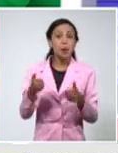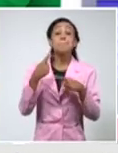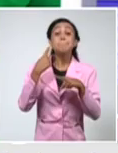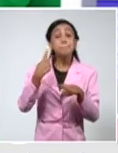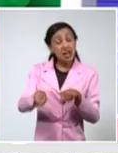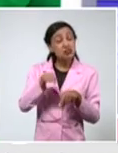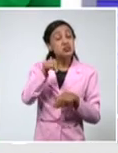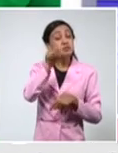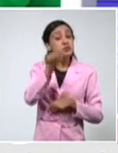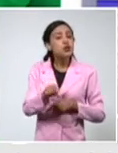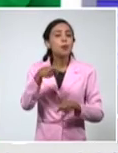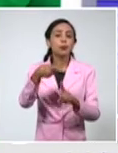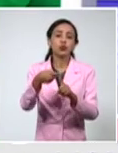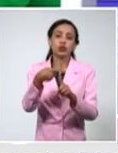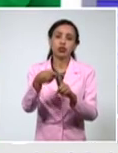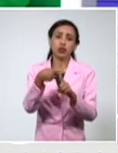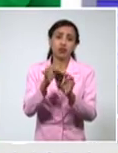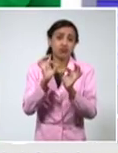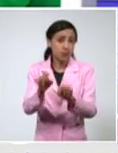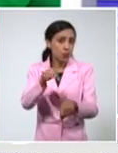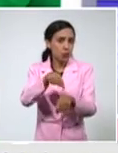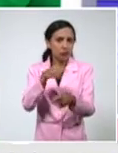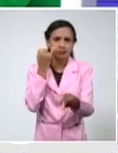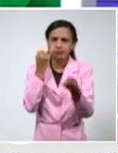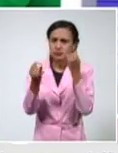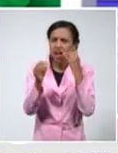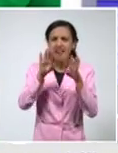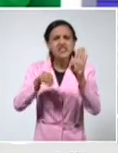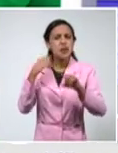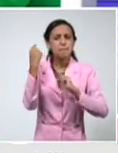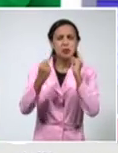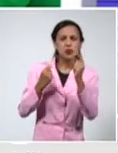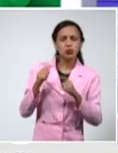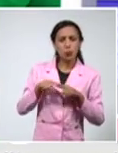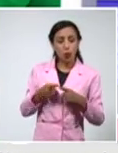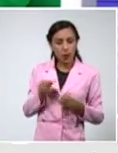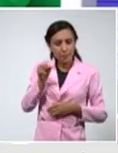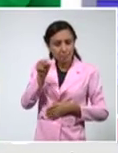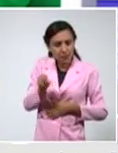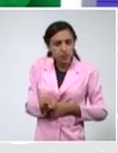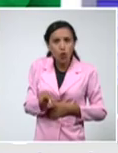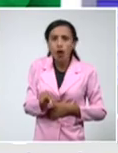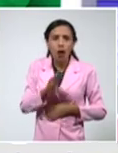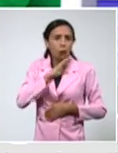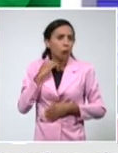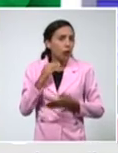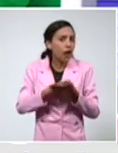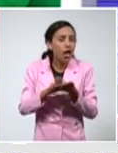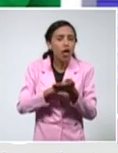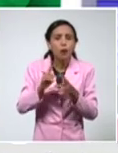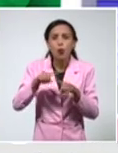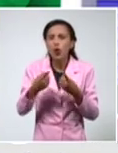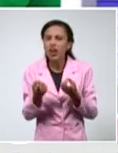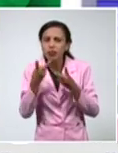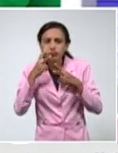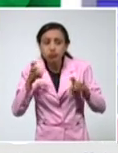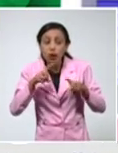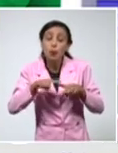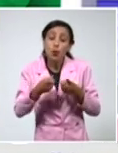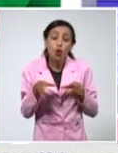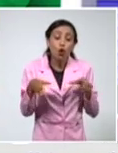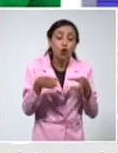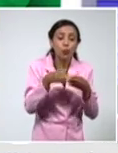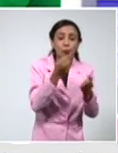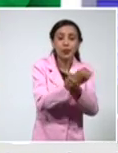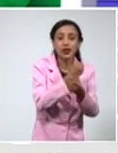identificaron. Hay veces que me preguntan, bueno, ¿y por qué si están asintomáticos lo estudiaron? Bueno, por los grupos de riesgo que tenemos. Muchos son